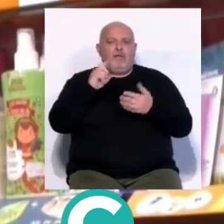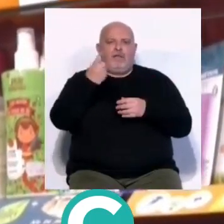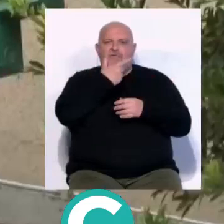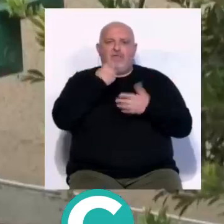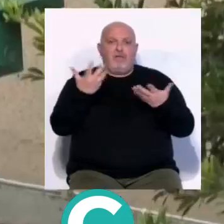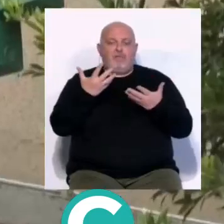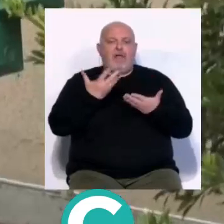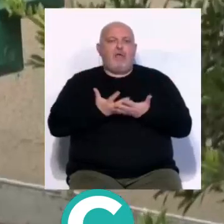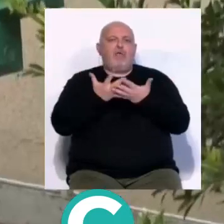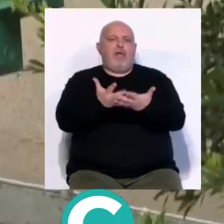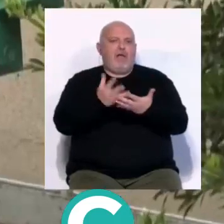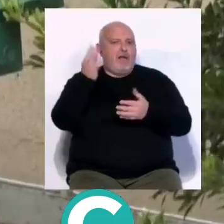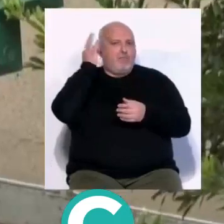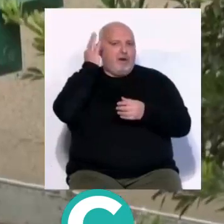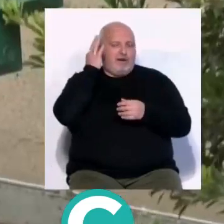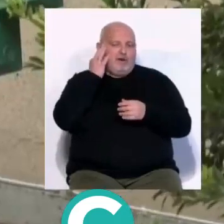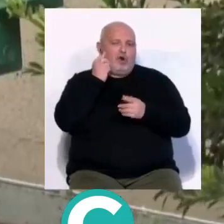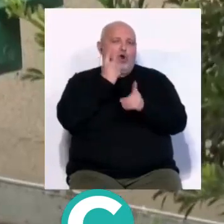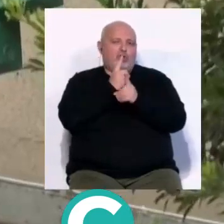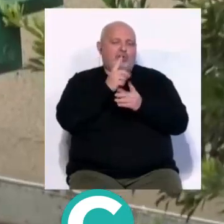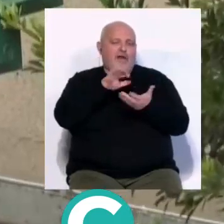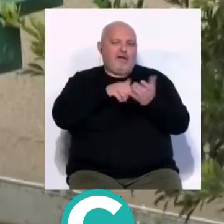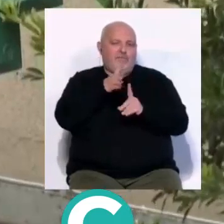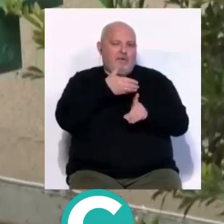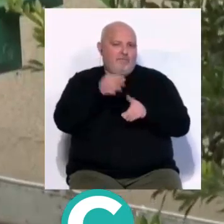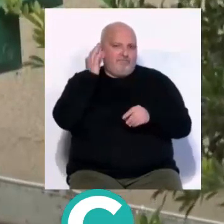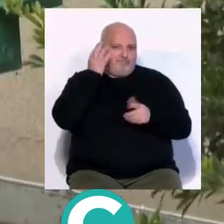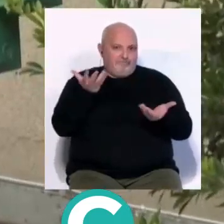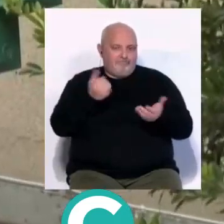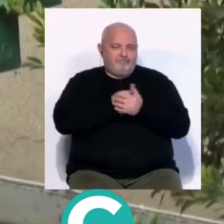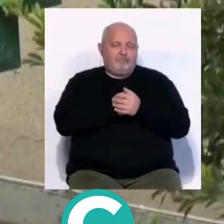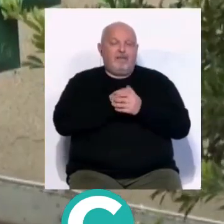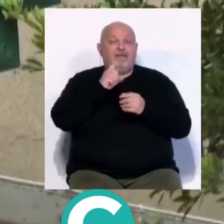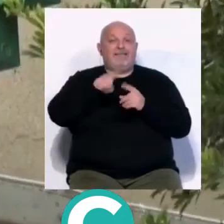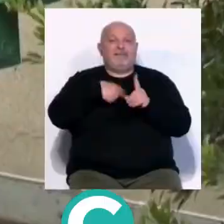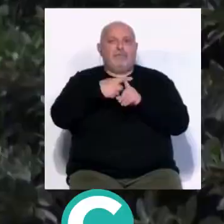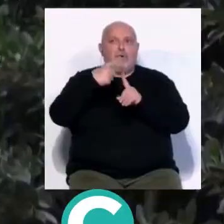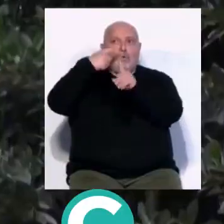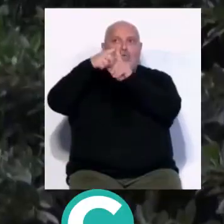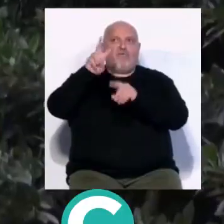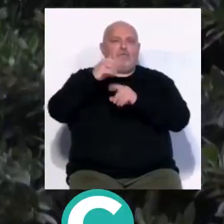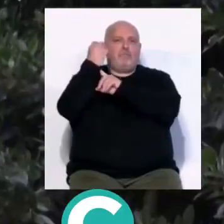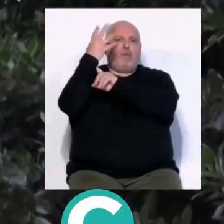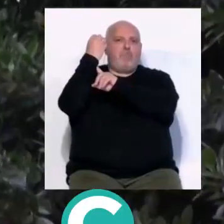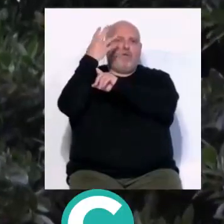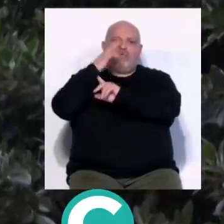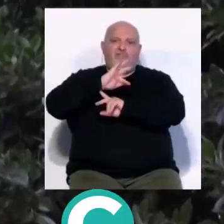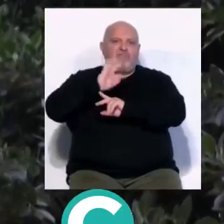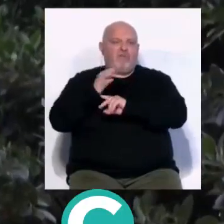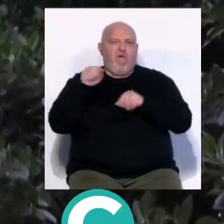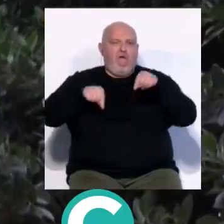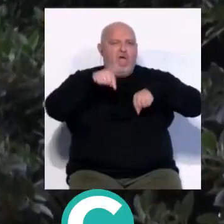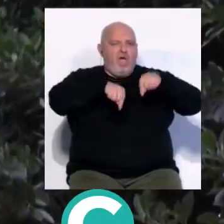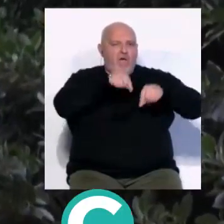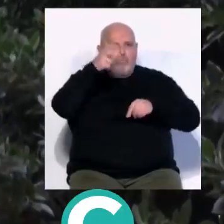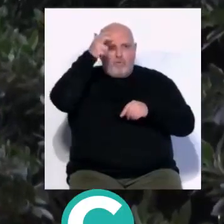línea contra la violencia de género y toda esta lucha. Además, siempre hay una cruz verde encendida en cada